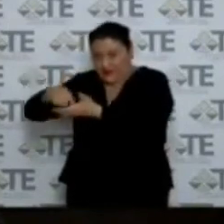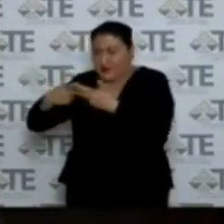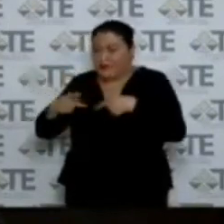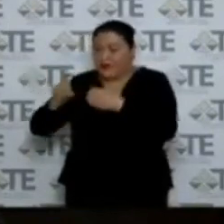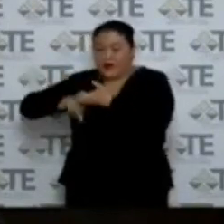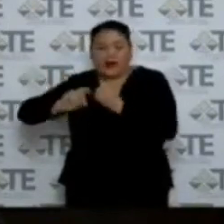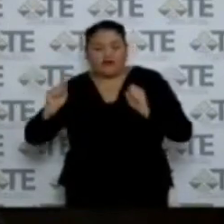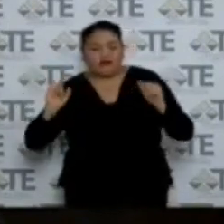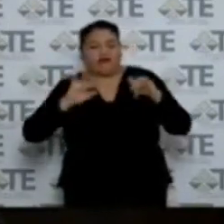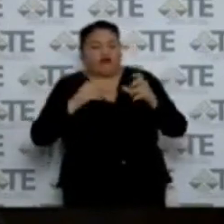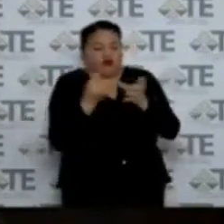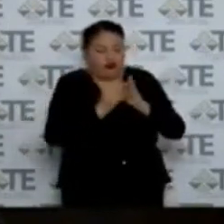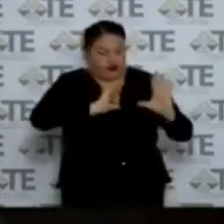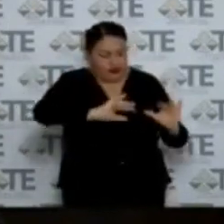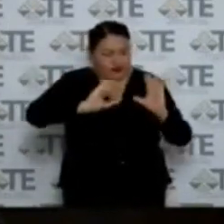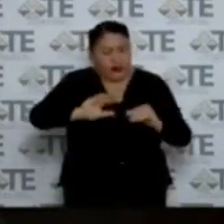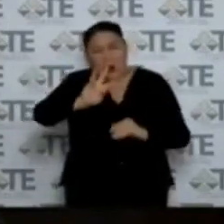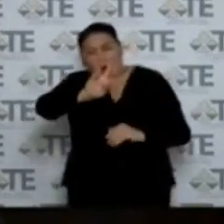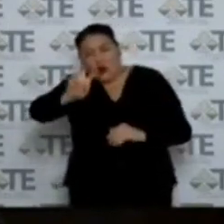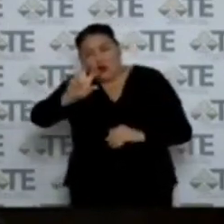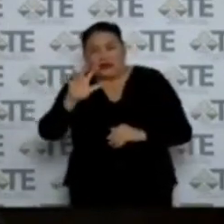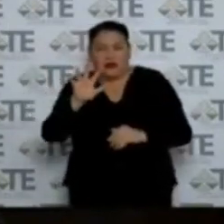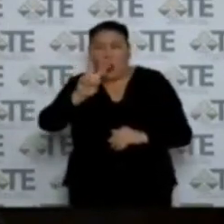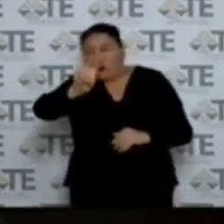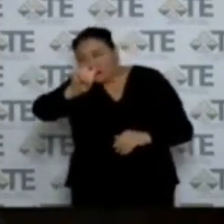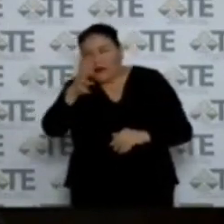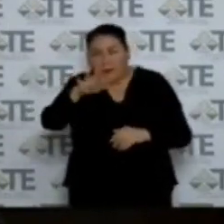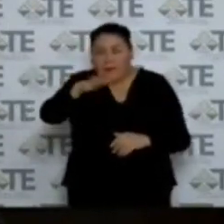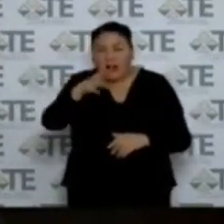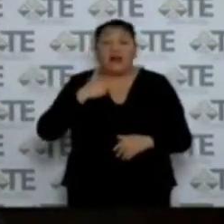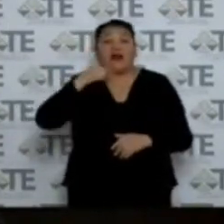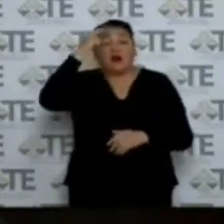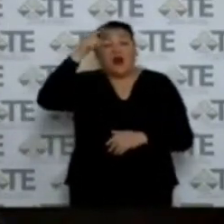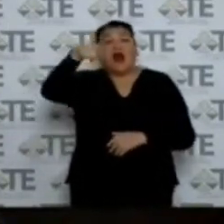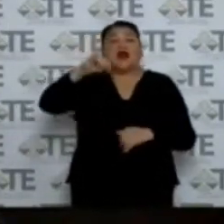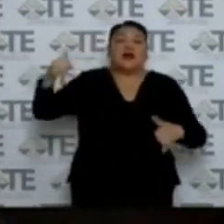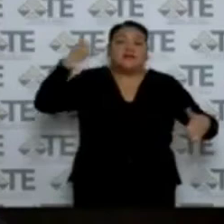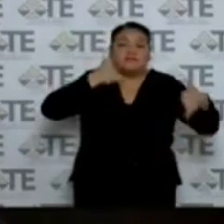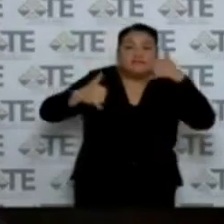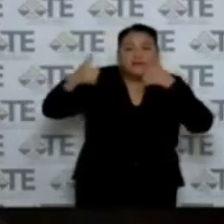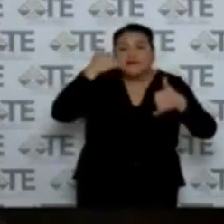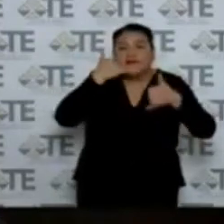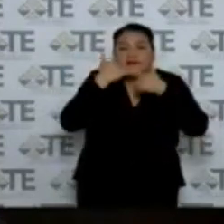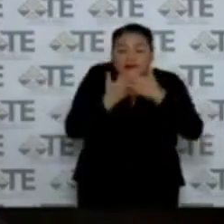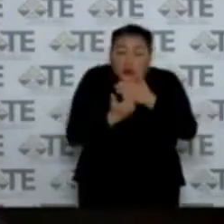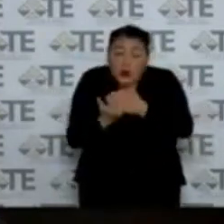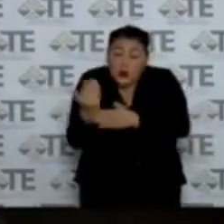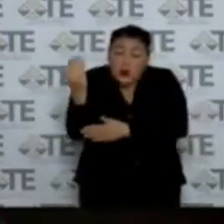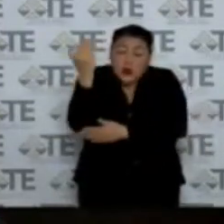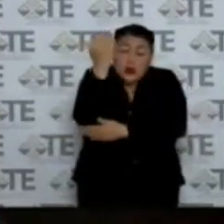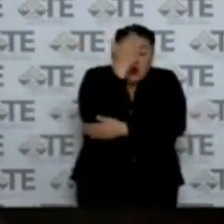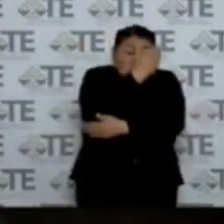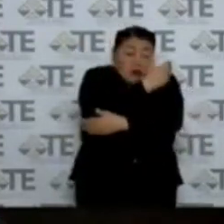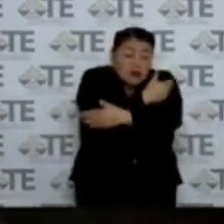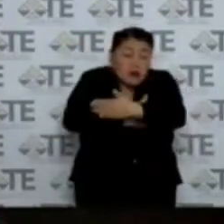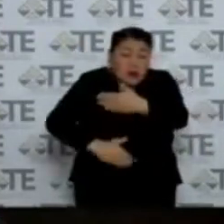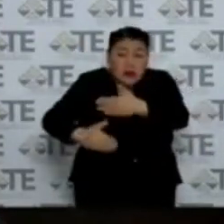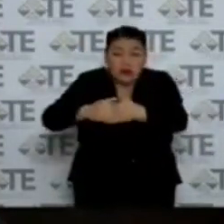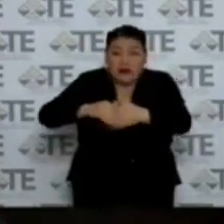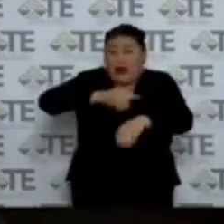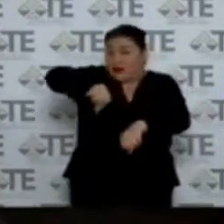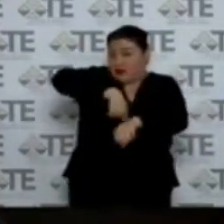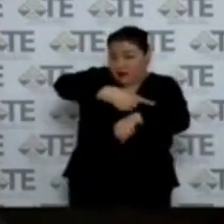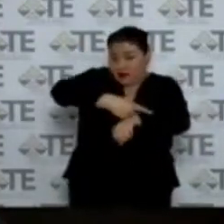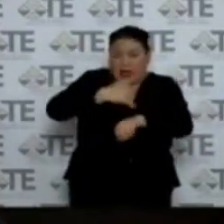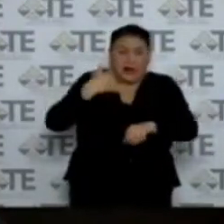que efectivamente las 24 horas, los 7 días de la semana, a partir, pues yo diría,